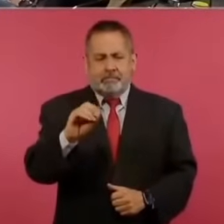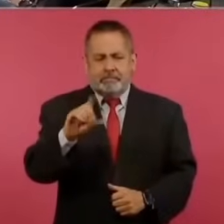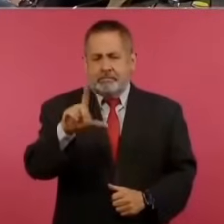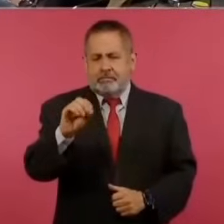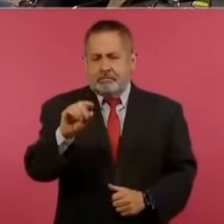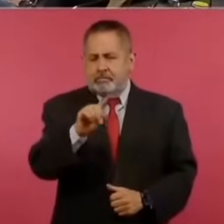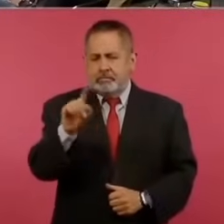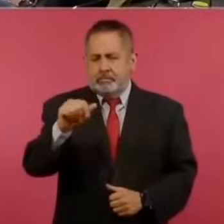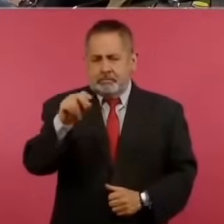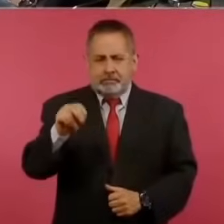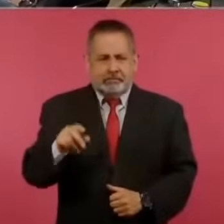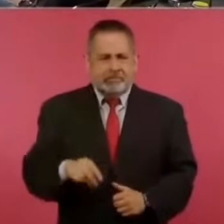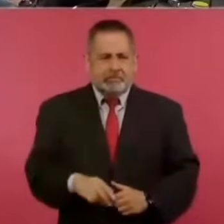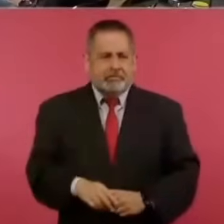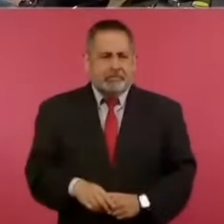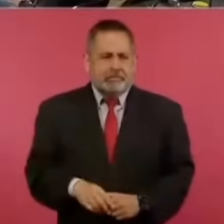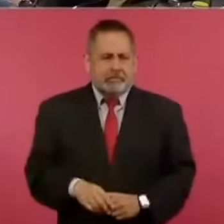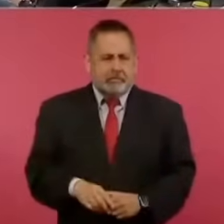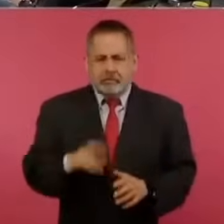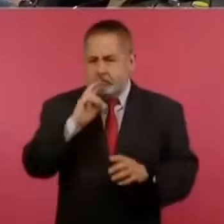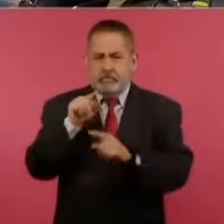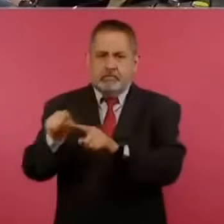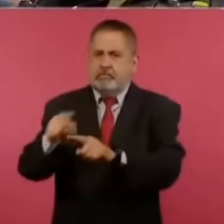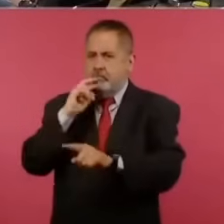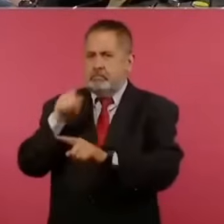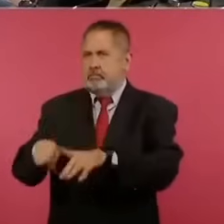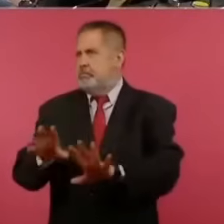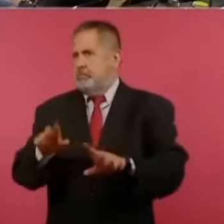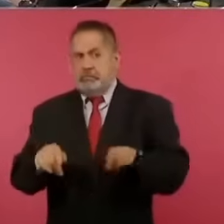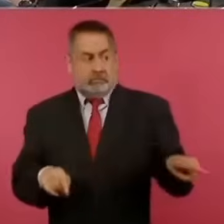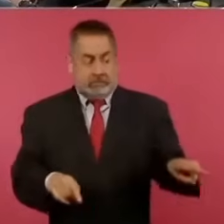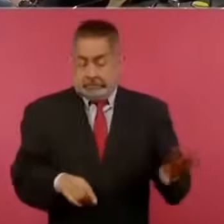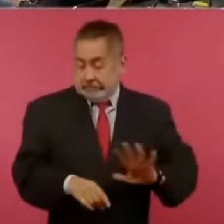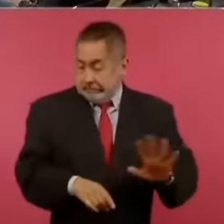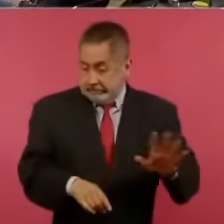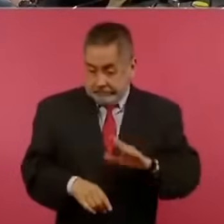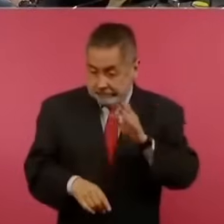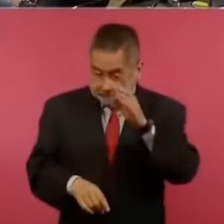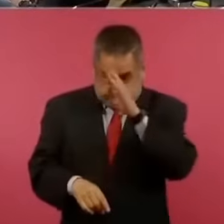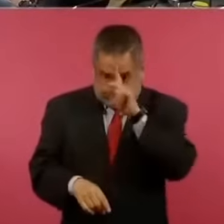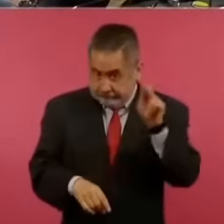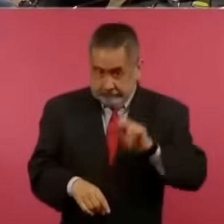Lozano. Gilberto, de Frena. Me quedo con él. O sea,